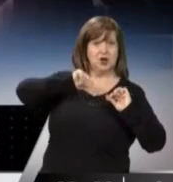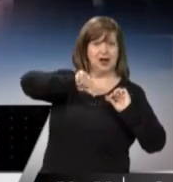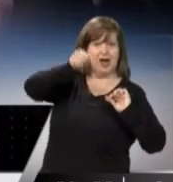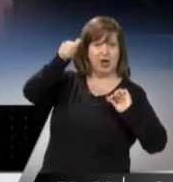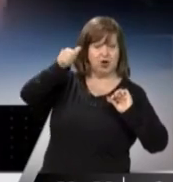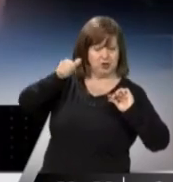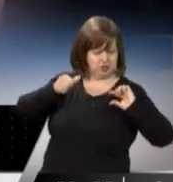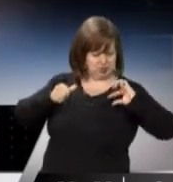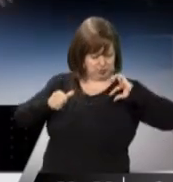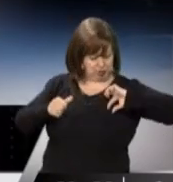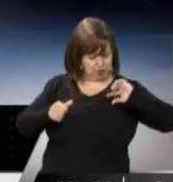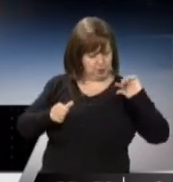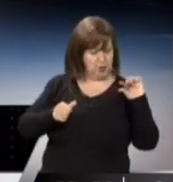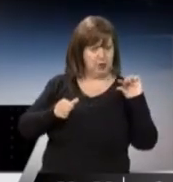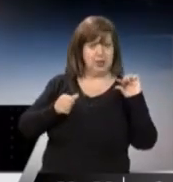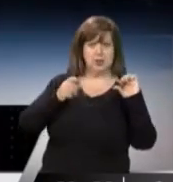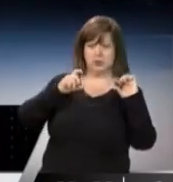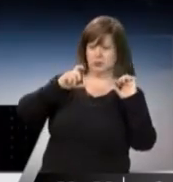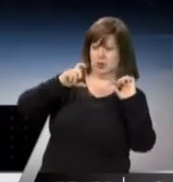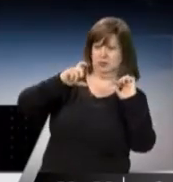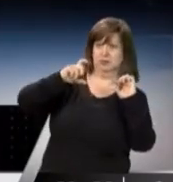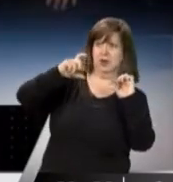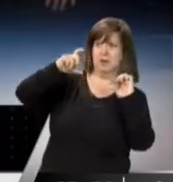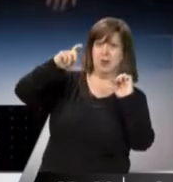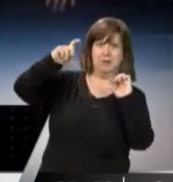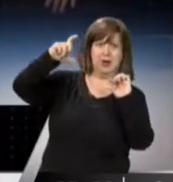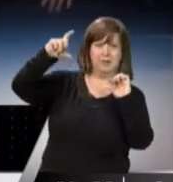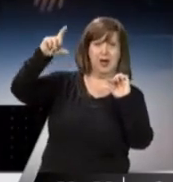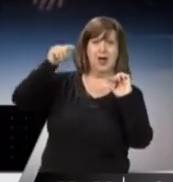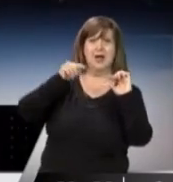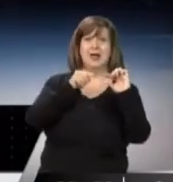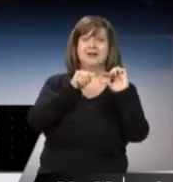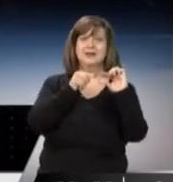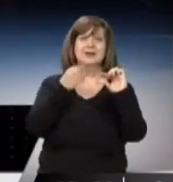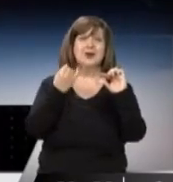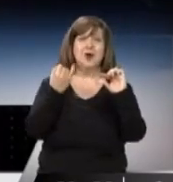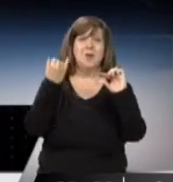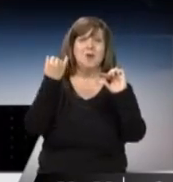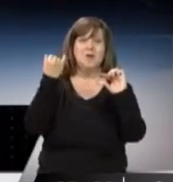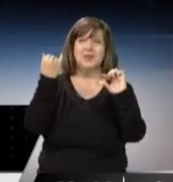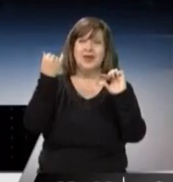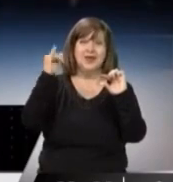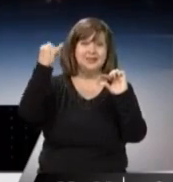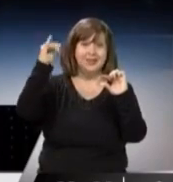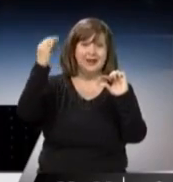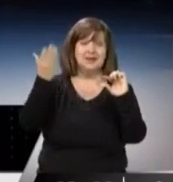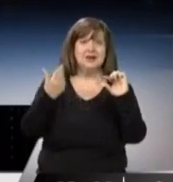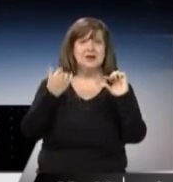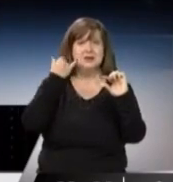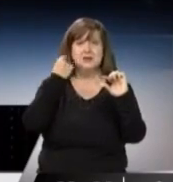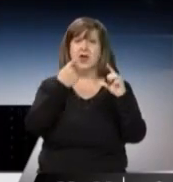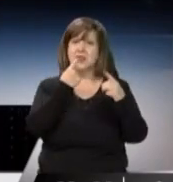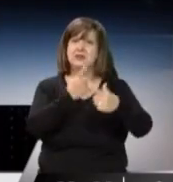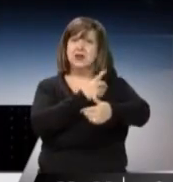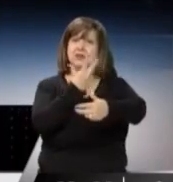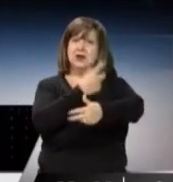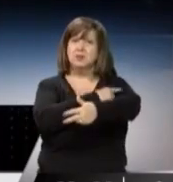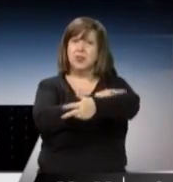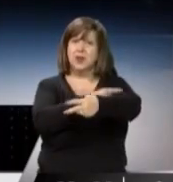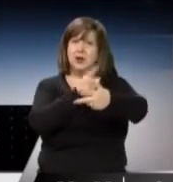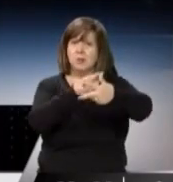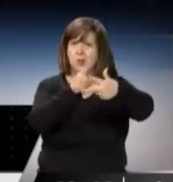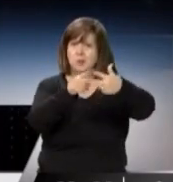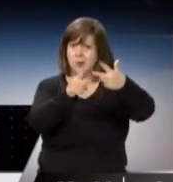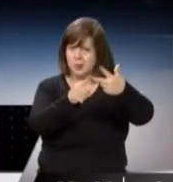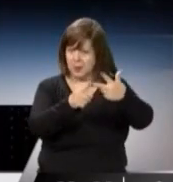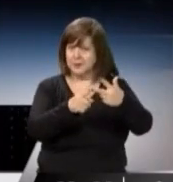se suspendió esto y por eso aparecieron medidas y sugerencias de los tres poderes luego